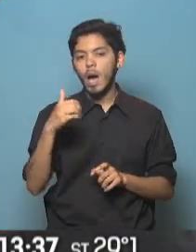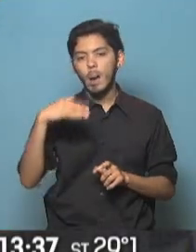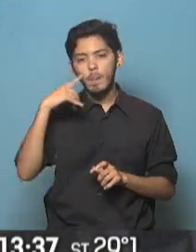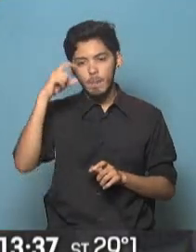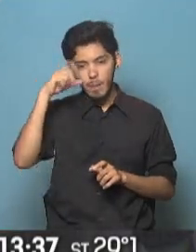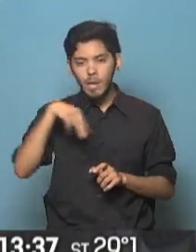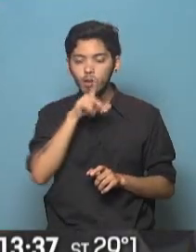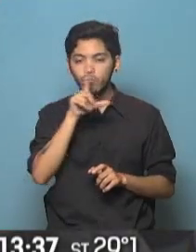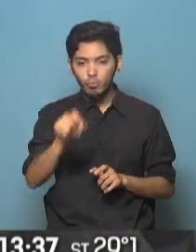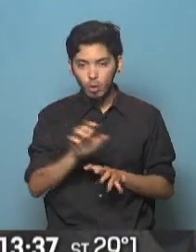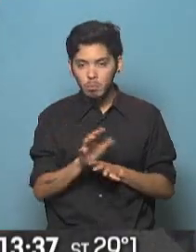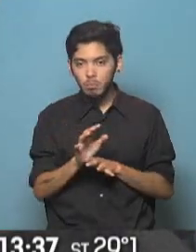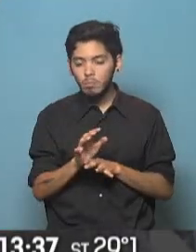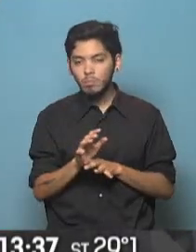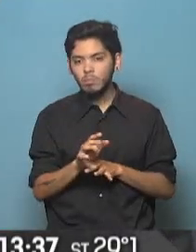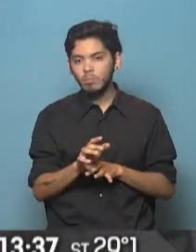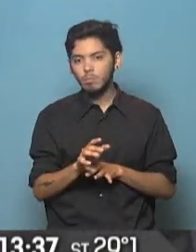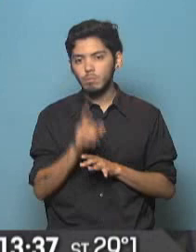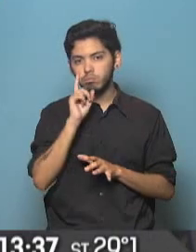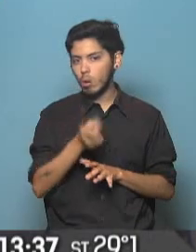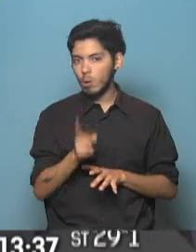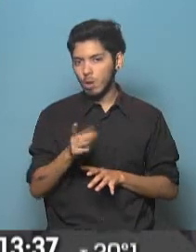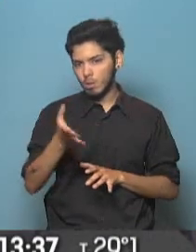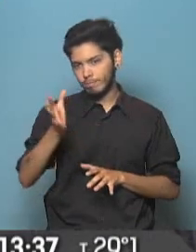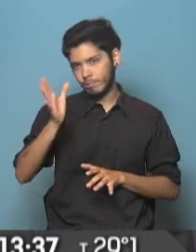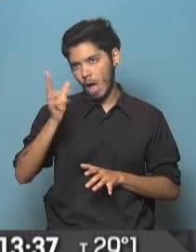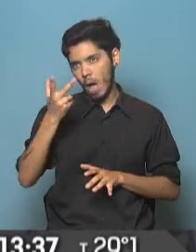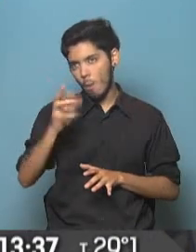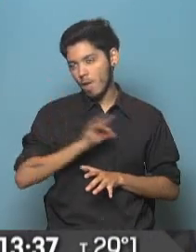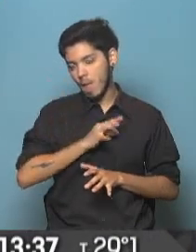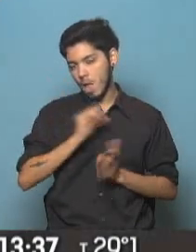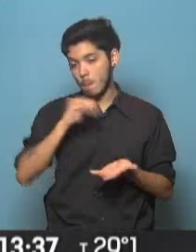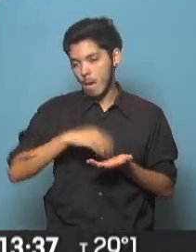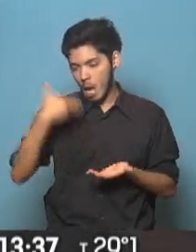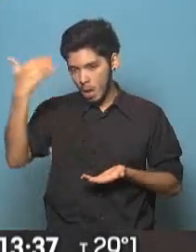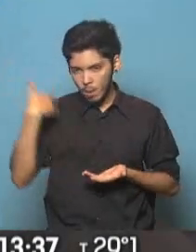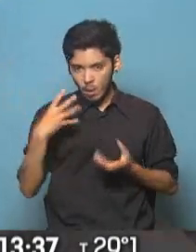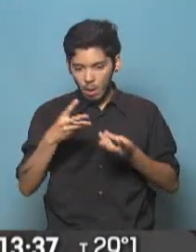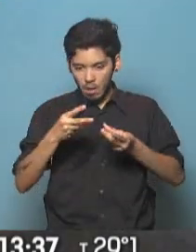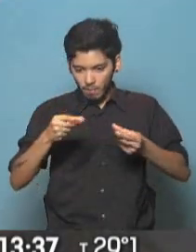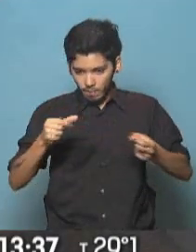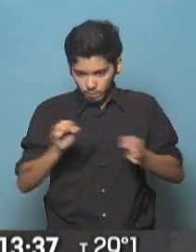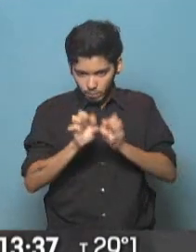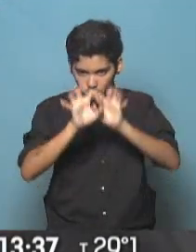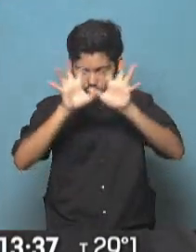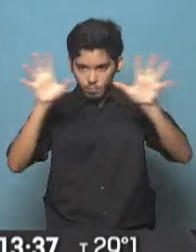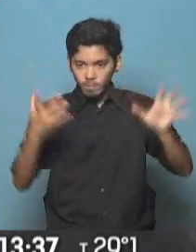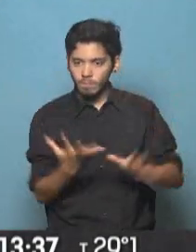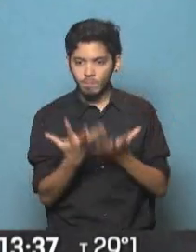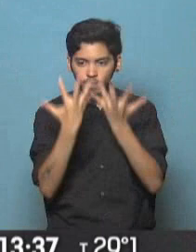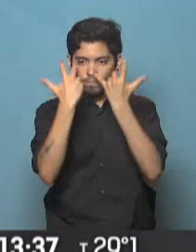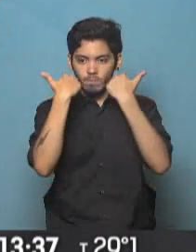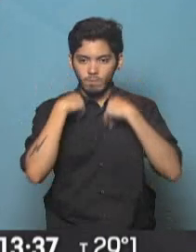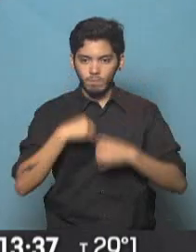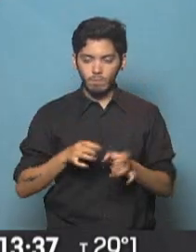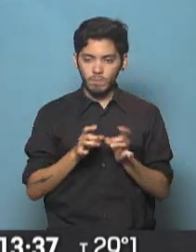popularmente como el amianto, se ha prohibido hace 20 y pico de años porque se desarma, se volatiliza, se inhala y te produce